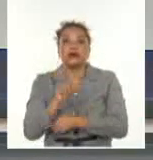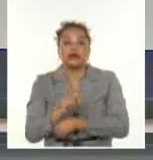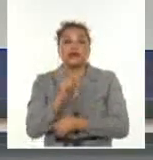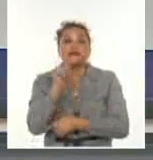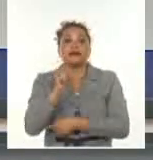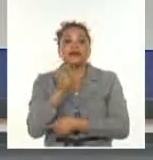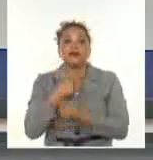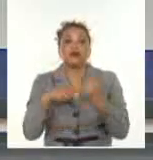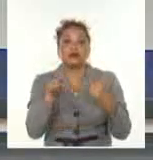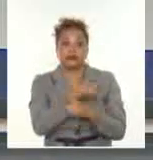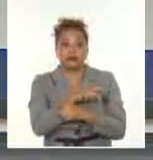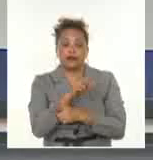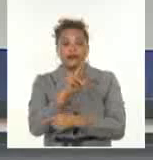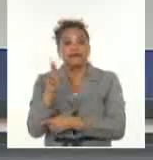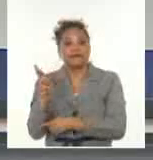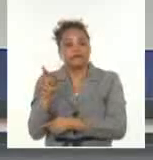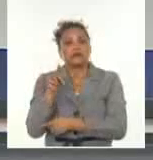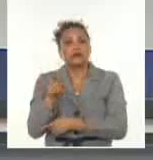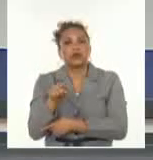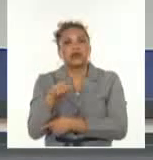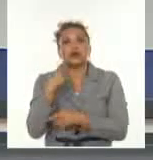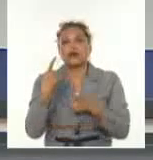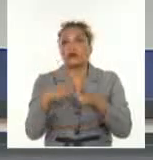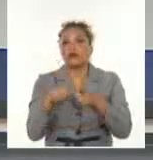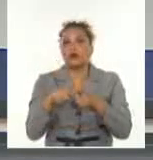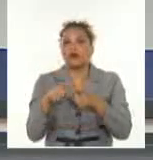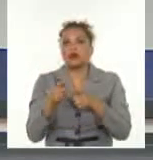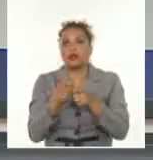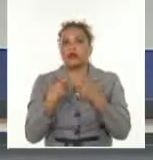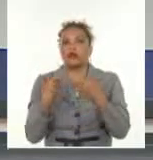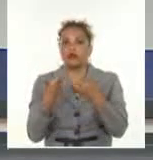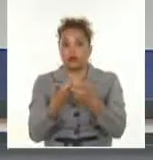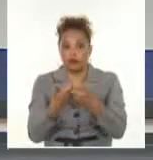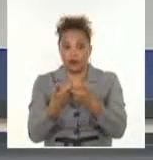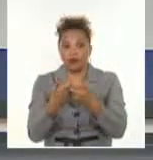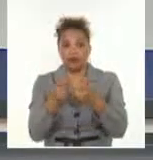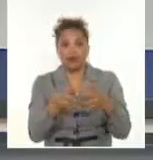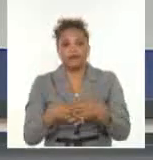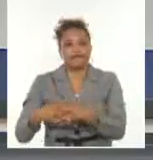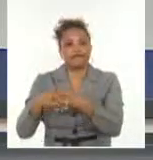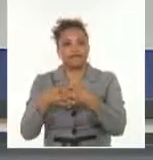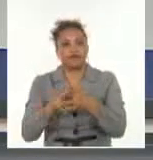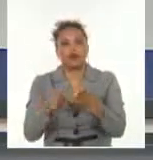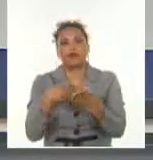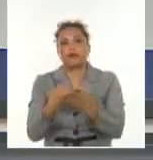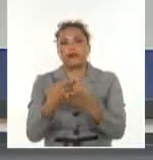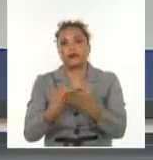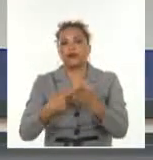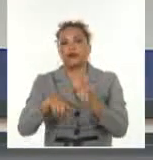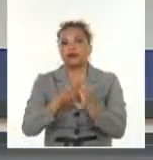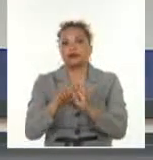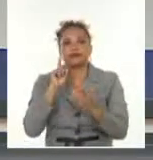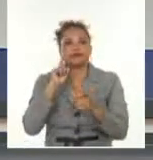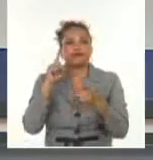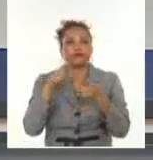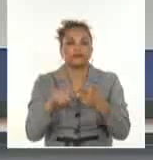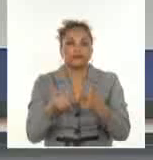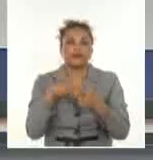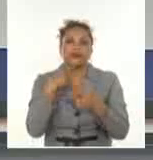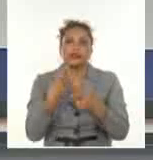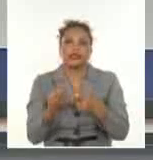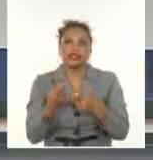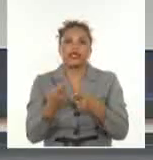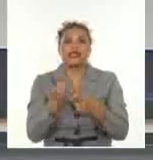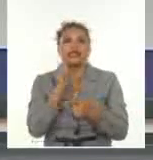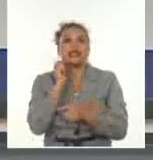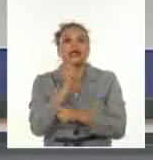esa calificación mediante maniobras con el Congreso de ese país con propuestas legislativas dirigidas a maniatar la capacidad